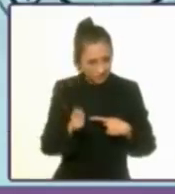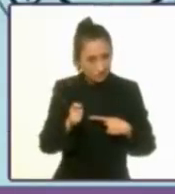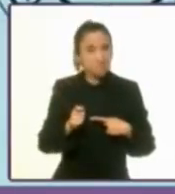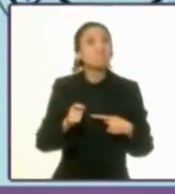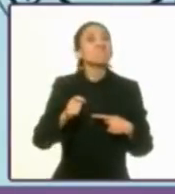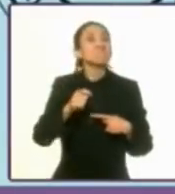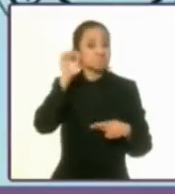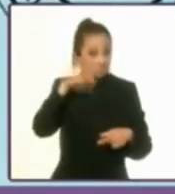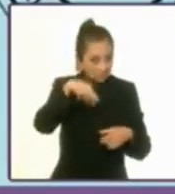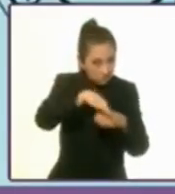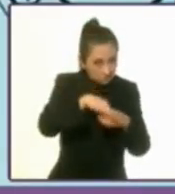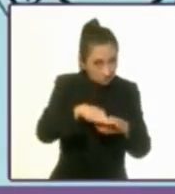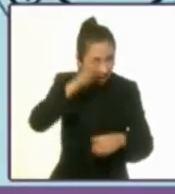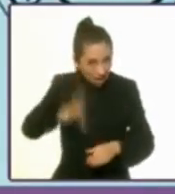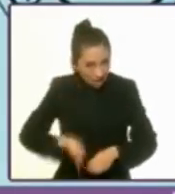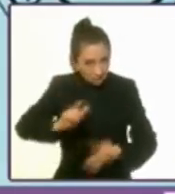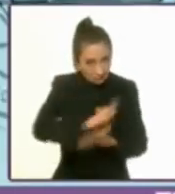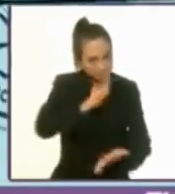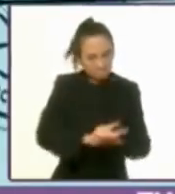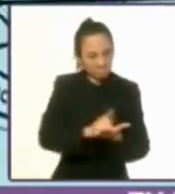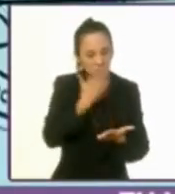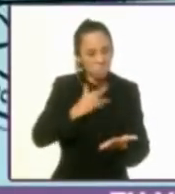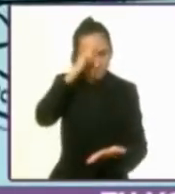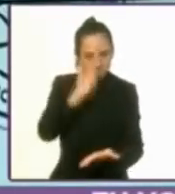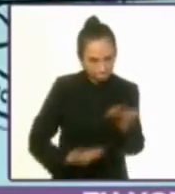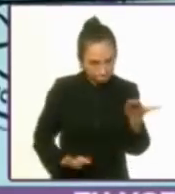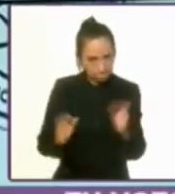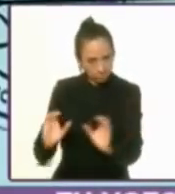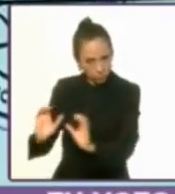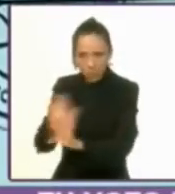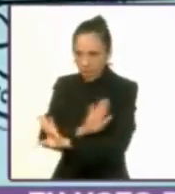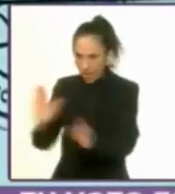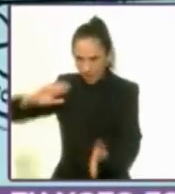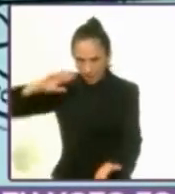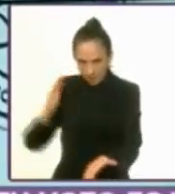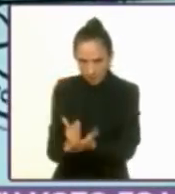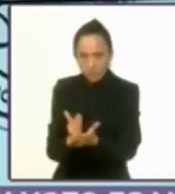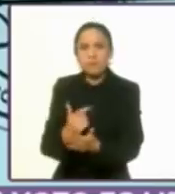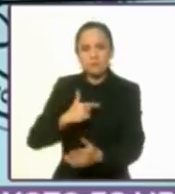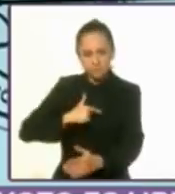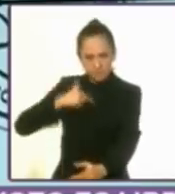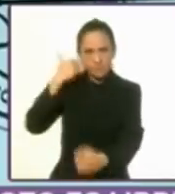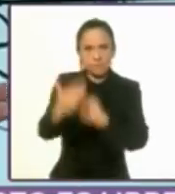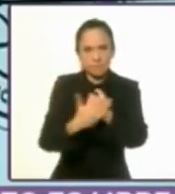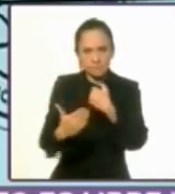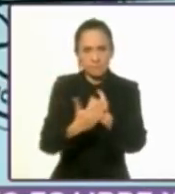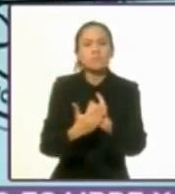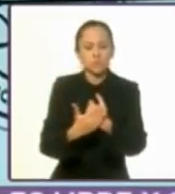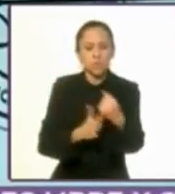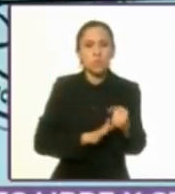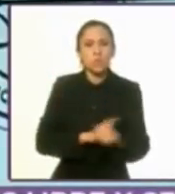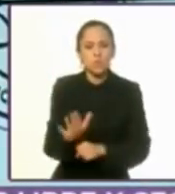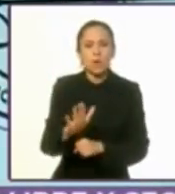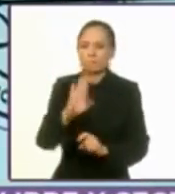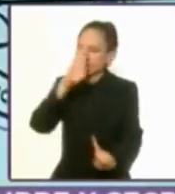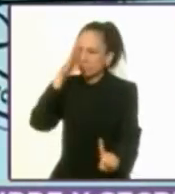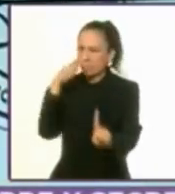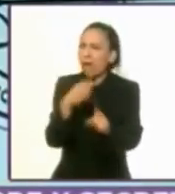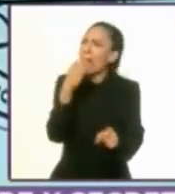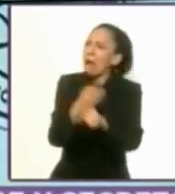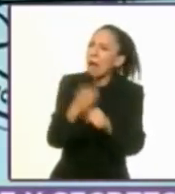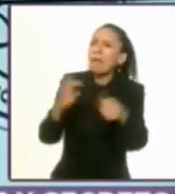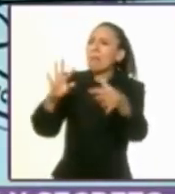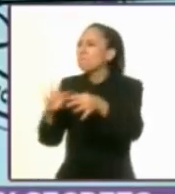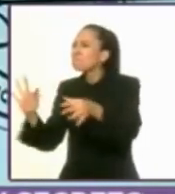lo que si queremos saber es qué vamos a hacer en lo específico hemos escuchado puras generalidades